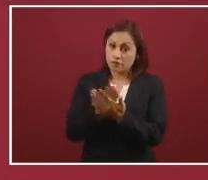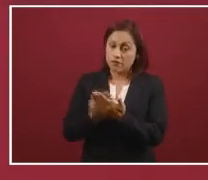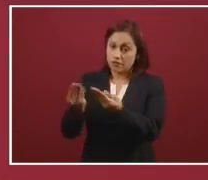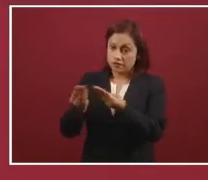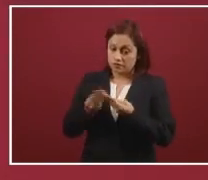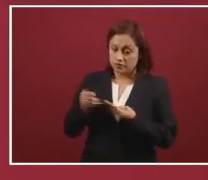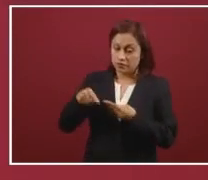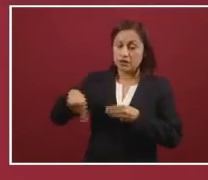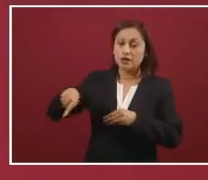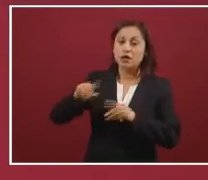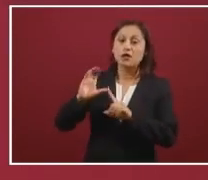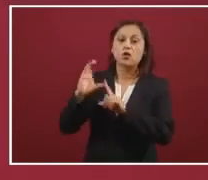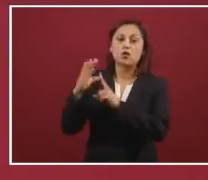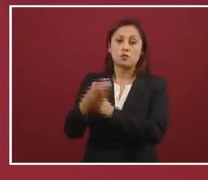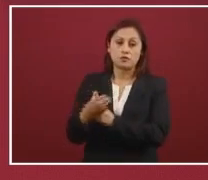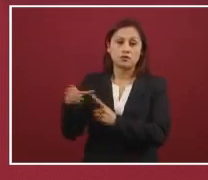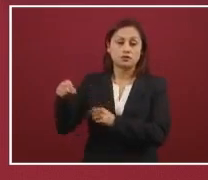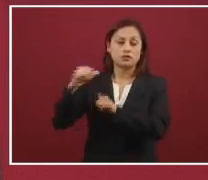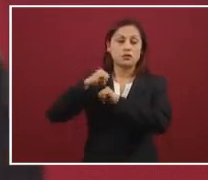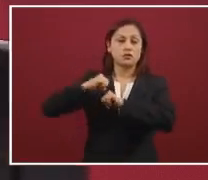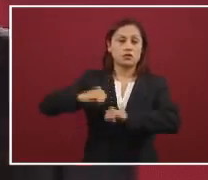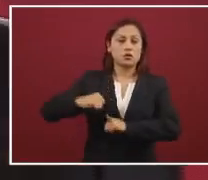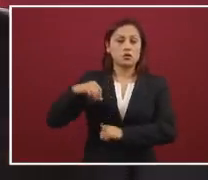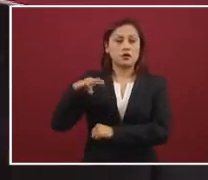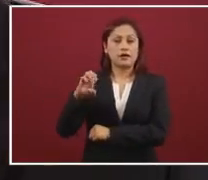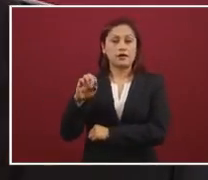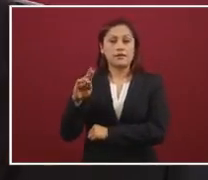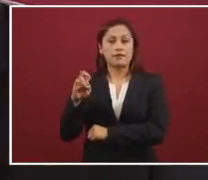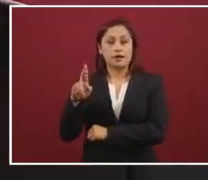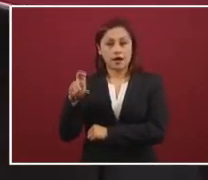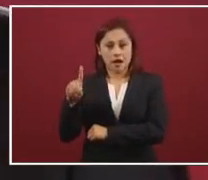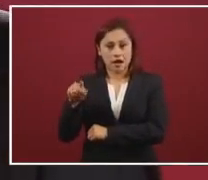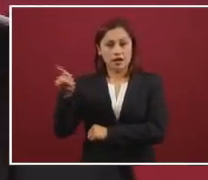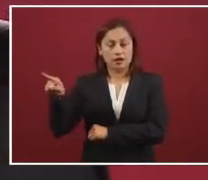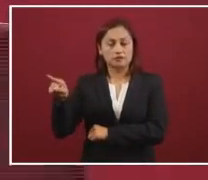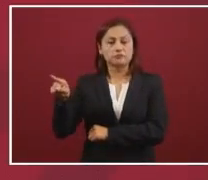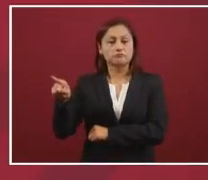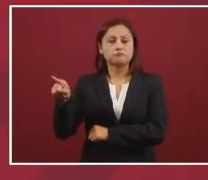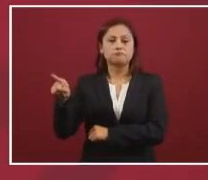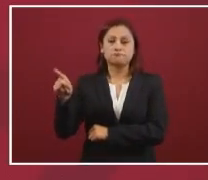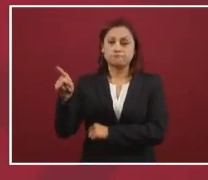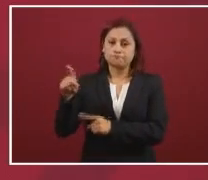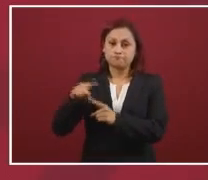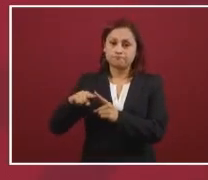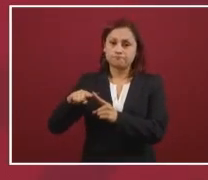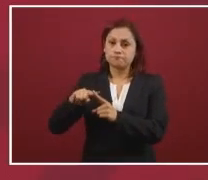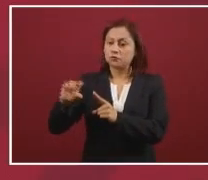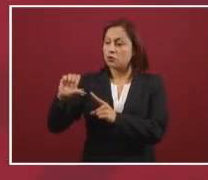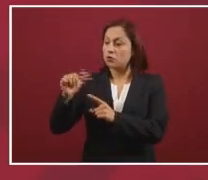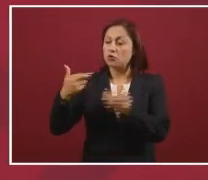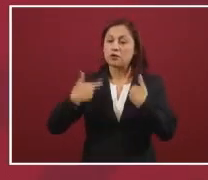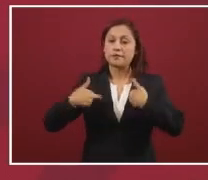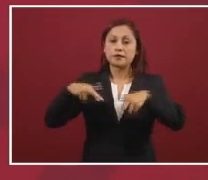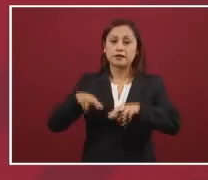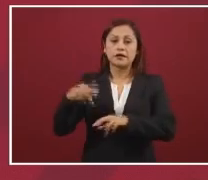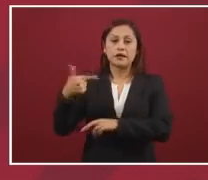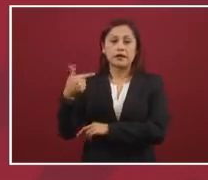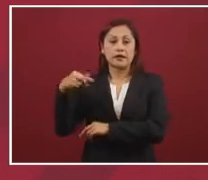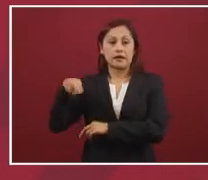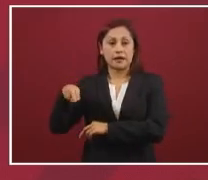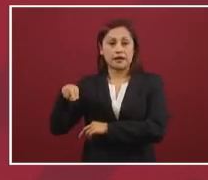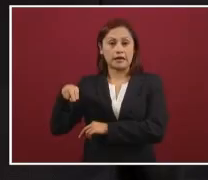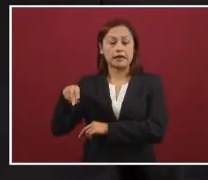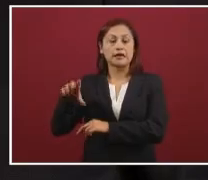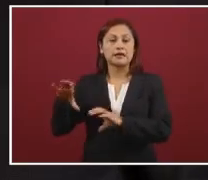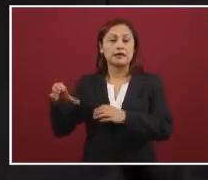comisión, Marcelo Ebrard, los representantes de la Guardia Nacional, quienes